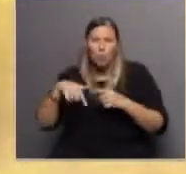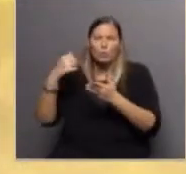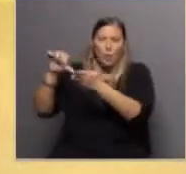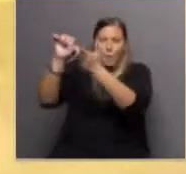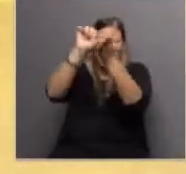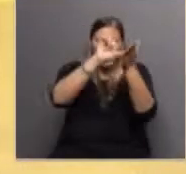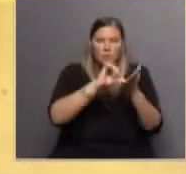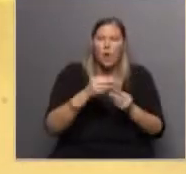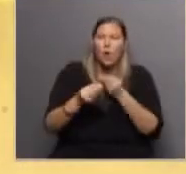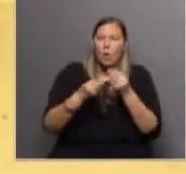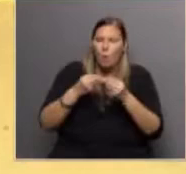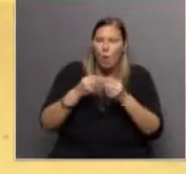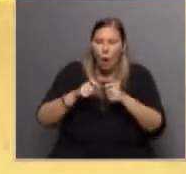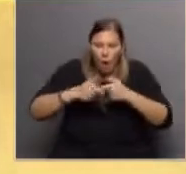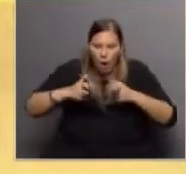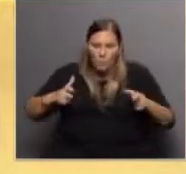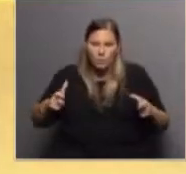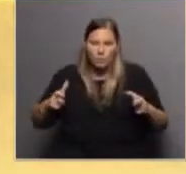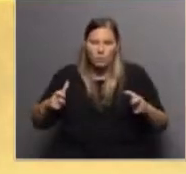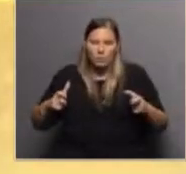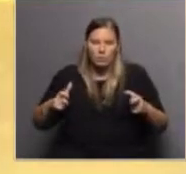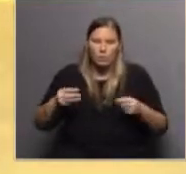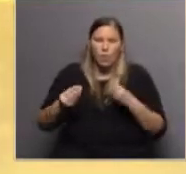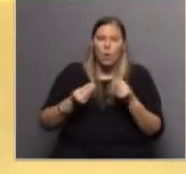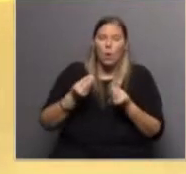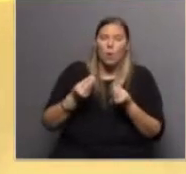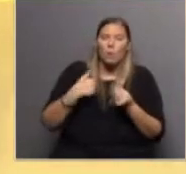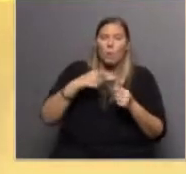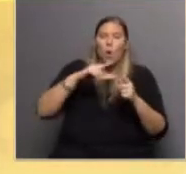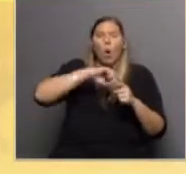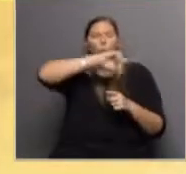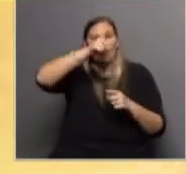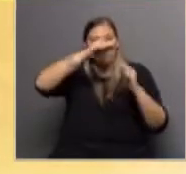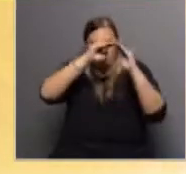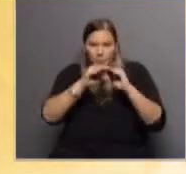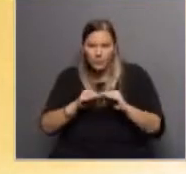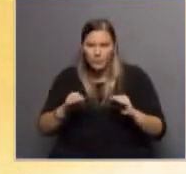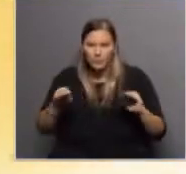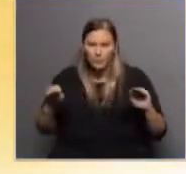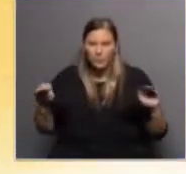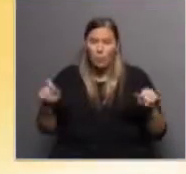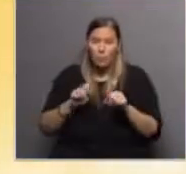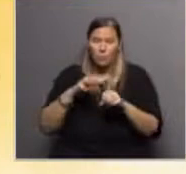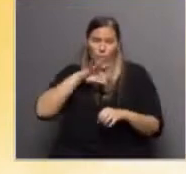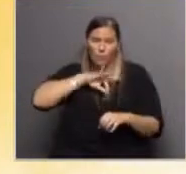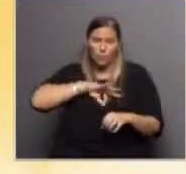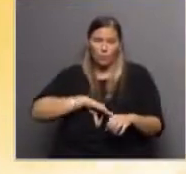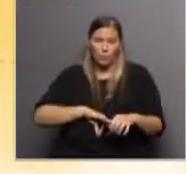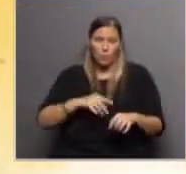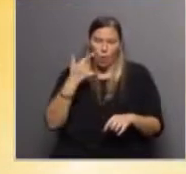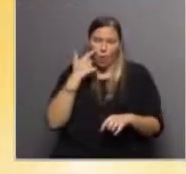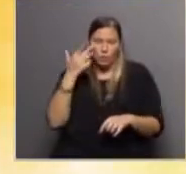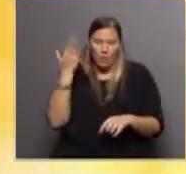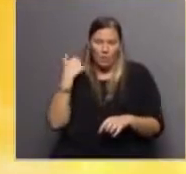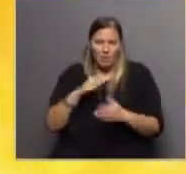cómo crecía, todos estos conceptos que dijiste recién, qué era aplanar la curva, para qué servía, o sea, de un virus del cual no se conocía